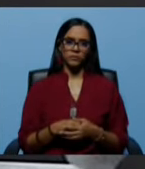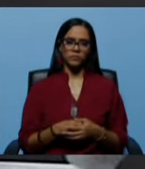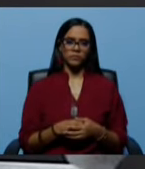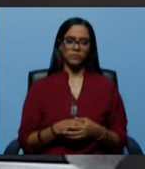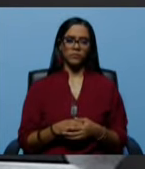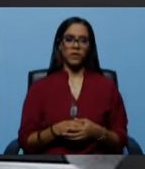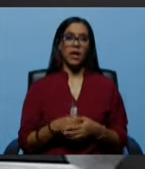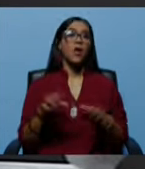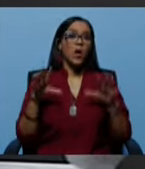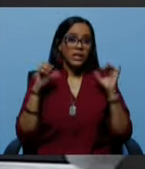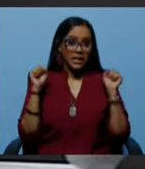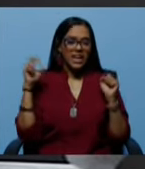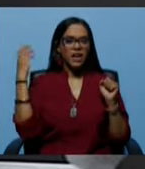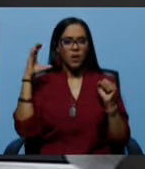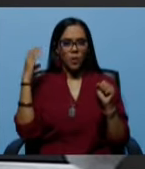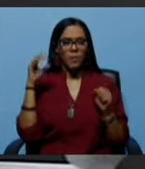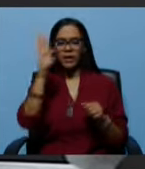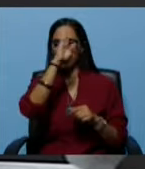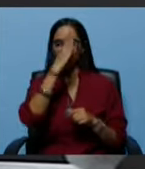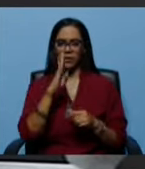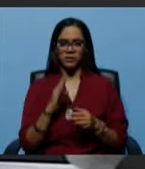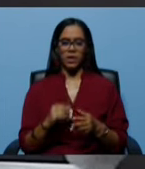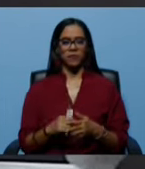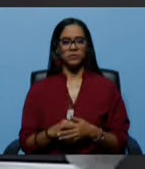Lo entendieran en Colombia y en Brasil.